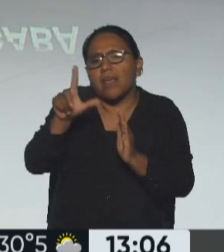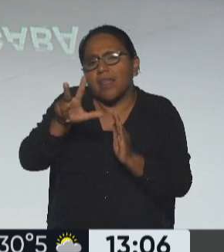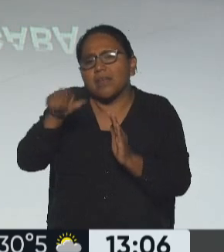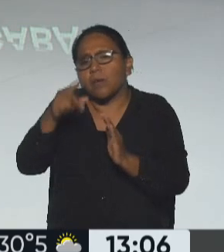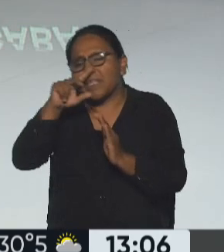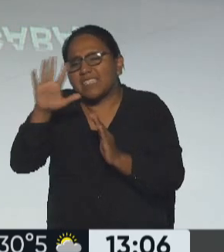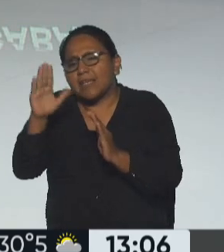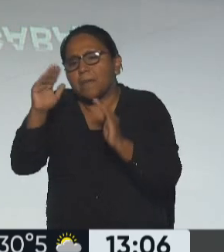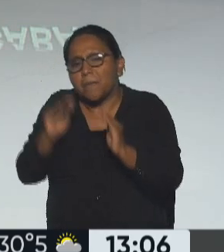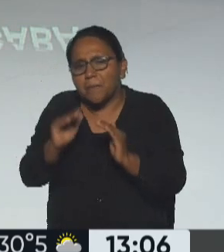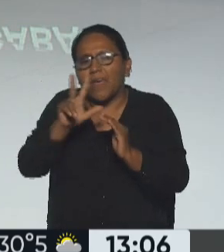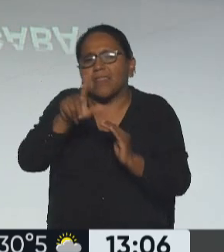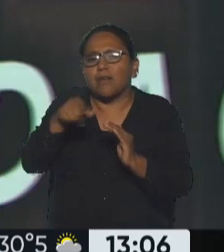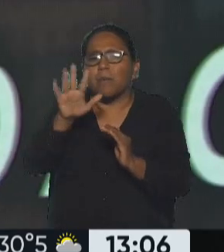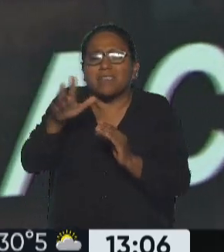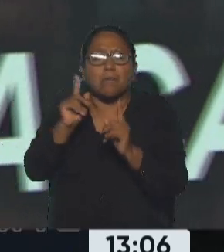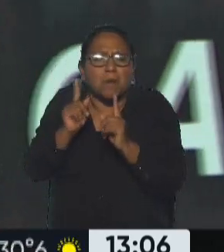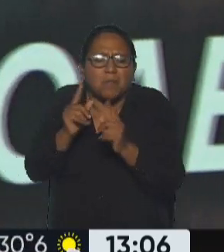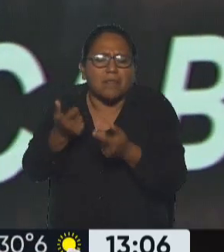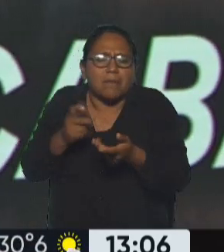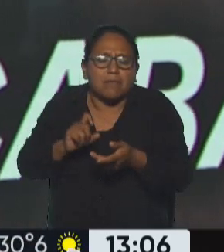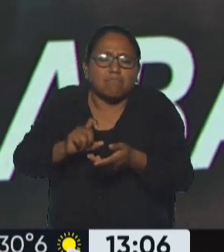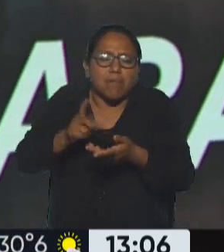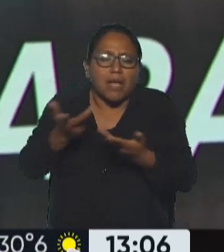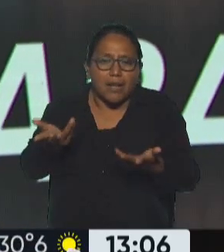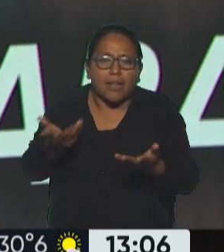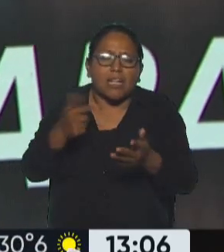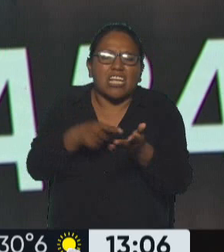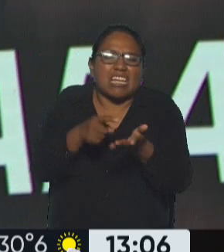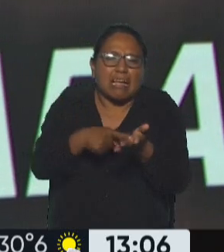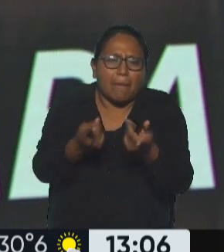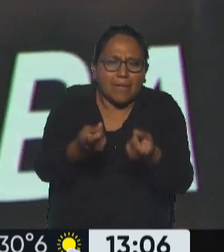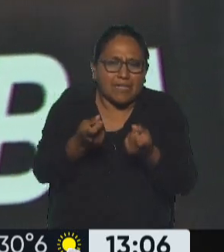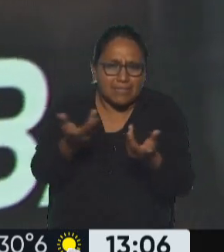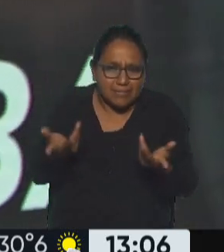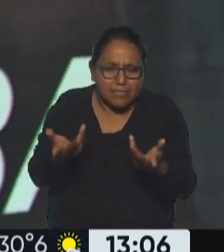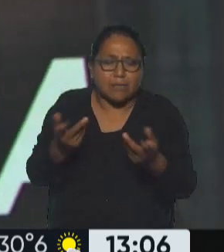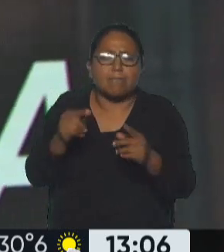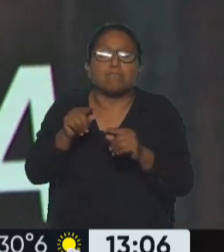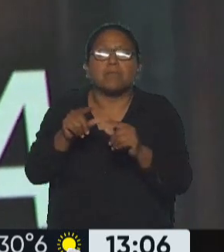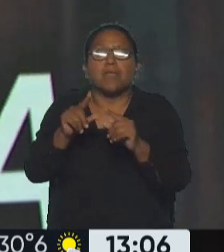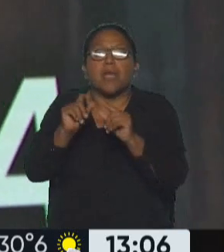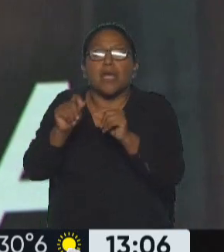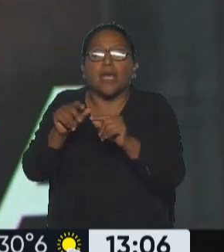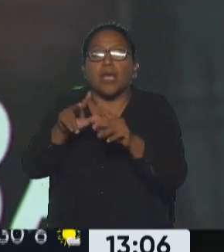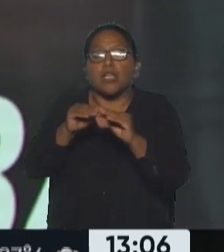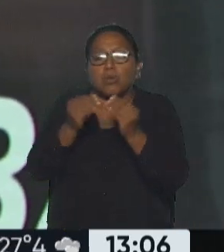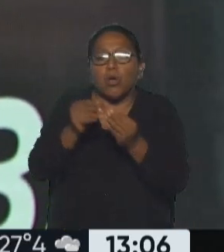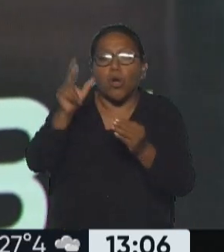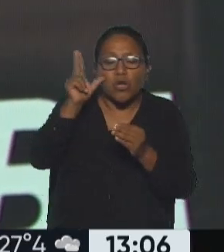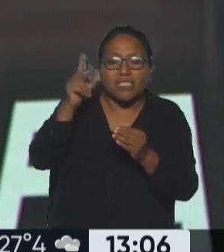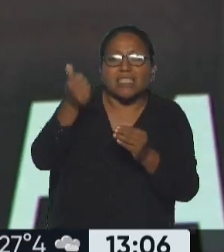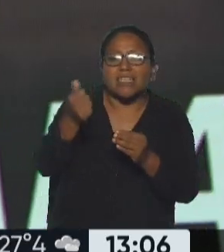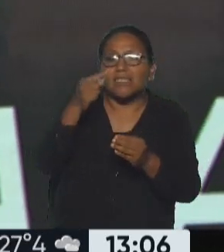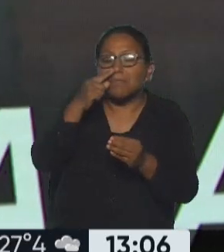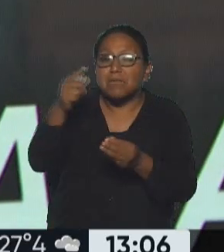3.75 a 3,5 Pero sigue siendo un número bastante más grande que lo que acaba necesita el número es que se le dan 86 mil millones